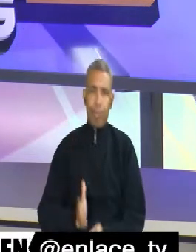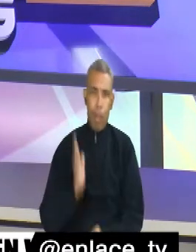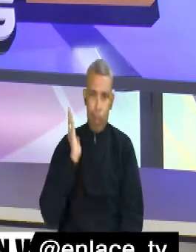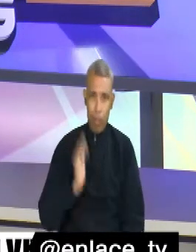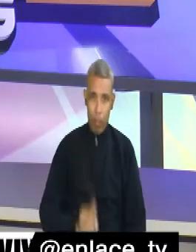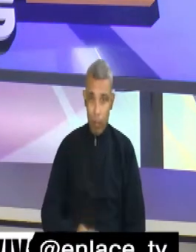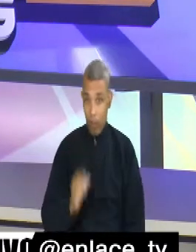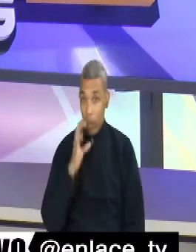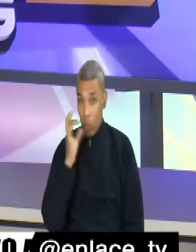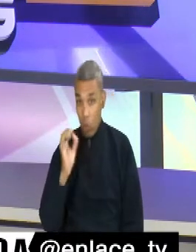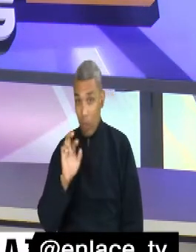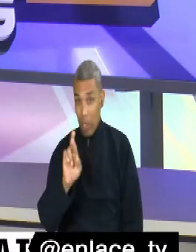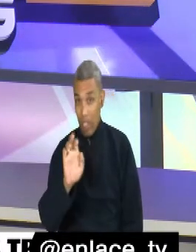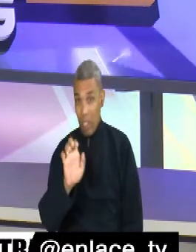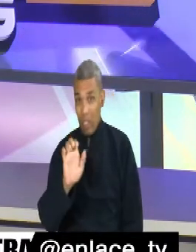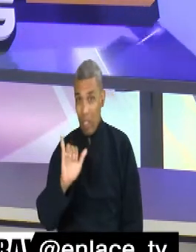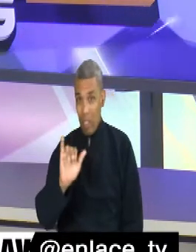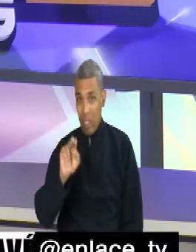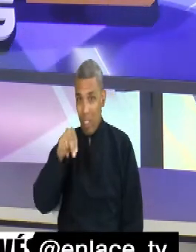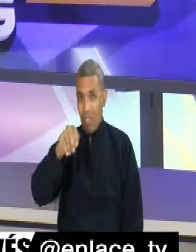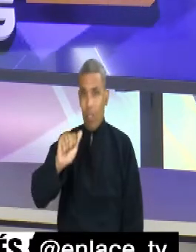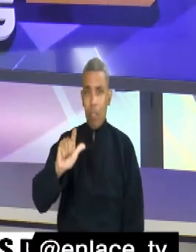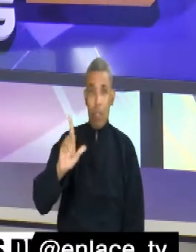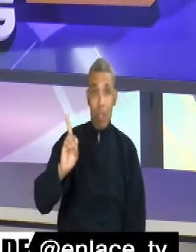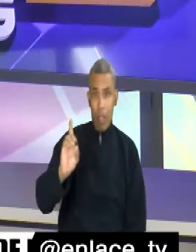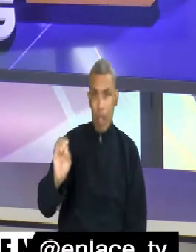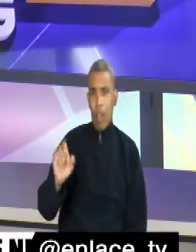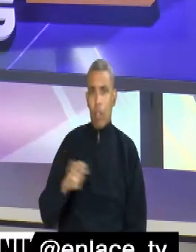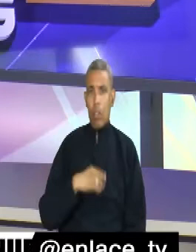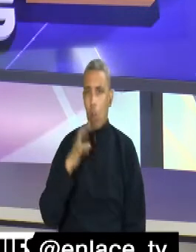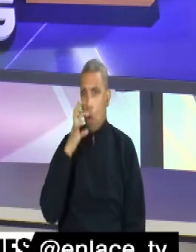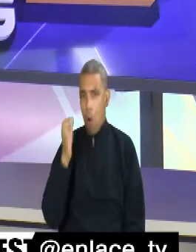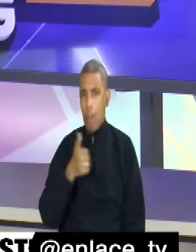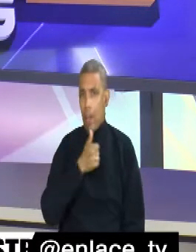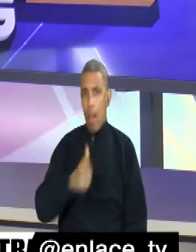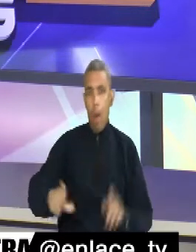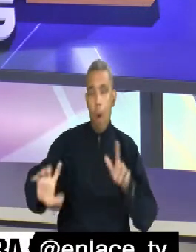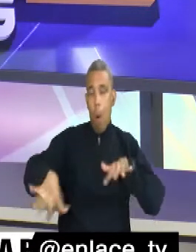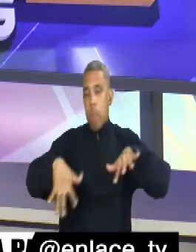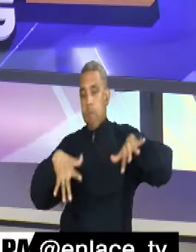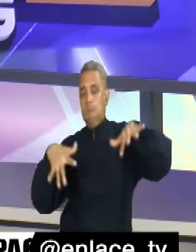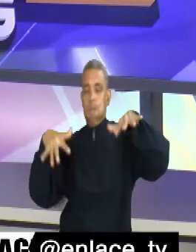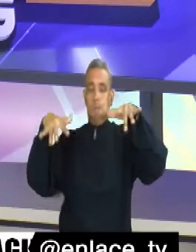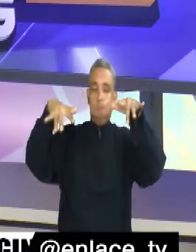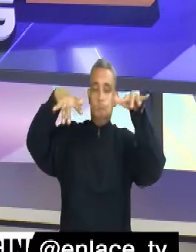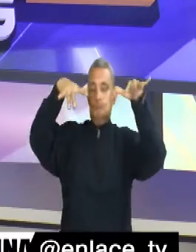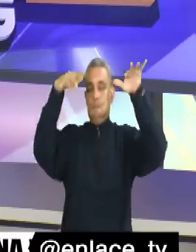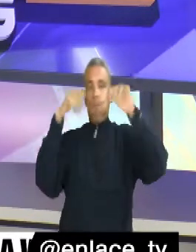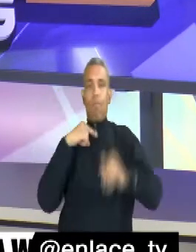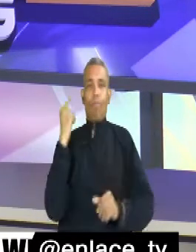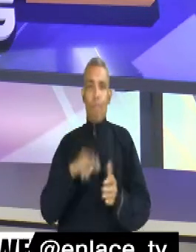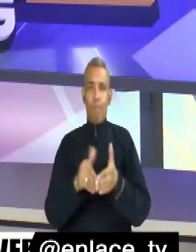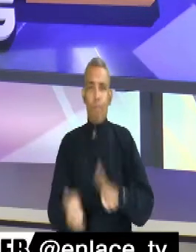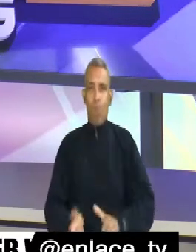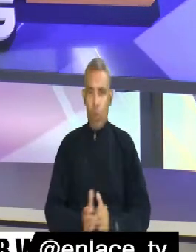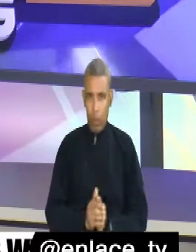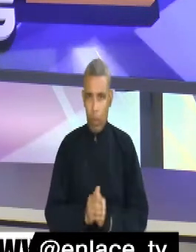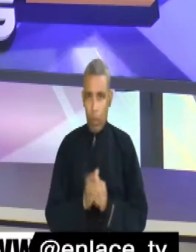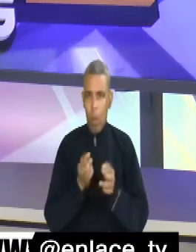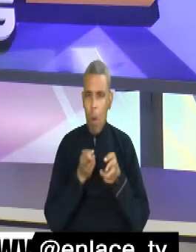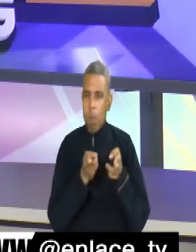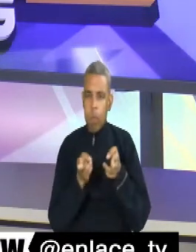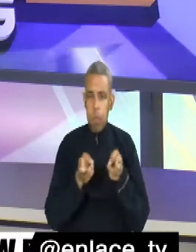Reinaldo Chancú, se ahogó cuando intentó salvar a su amiga. Los hechos ocurrieron en el río La Colorada, ubicado en la zona rural del